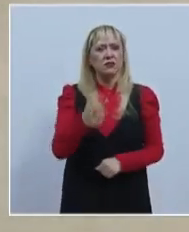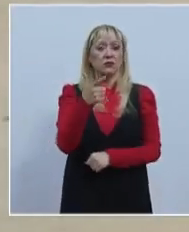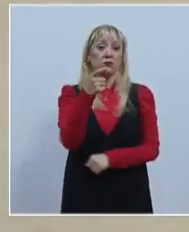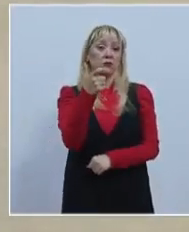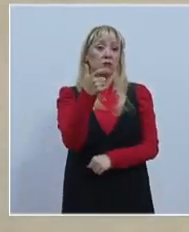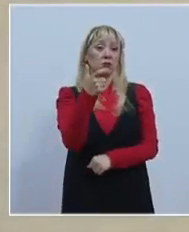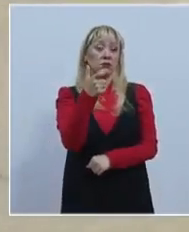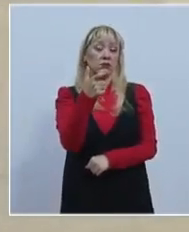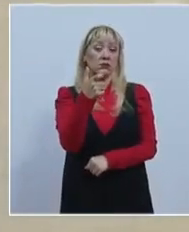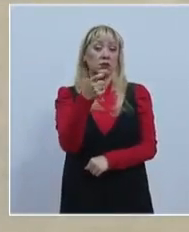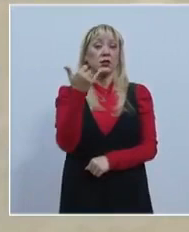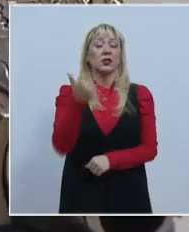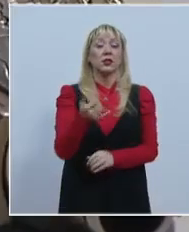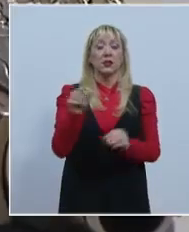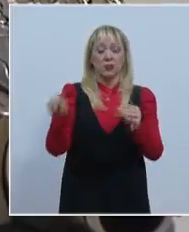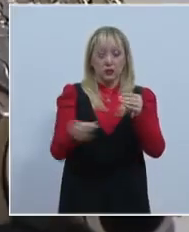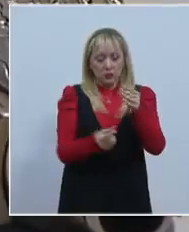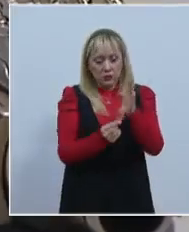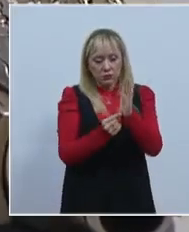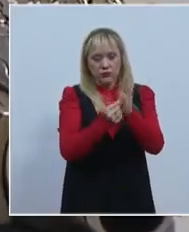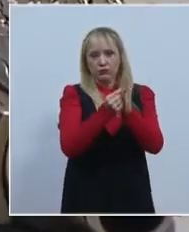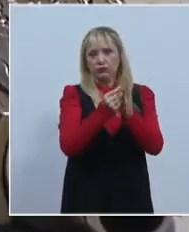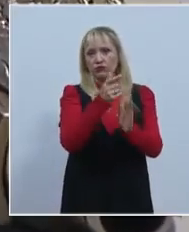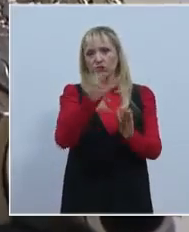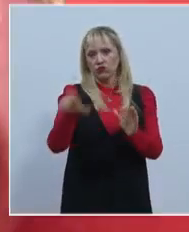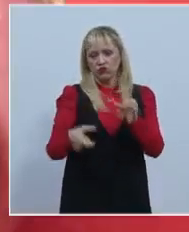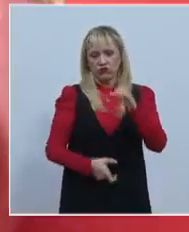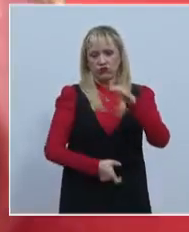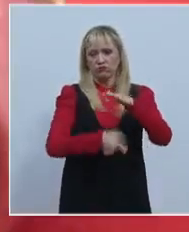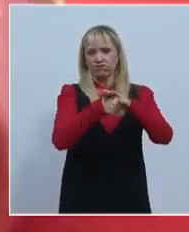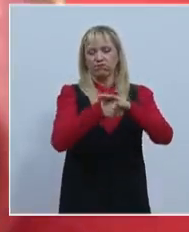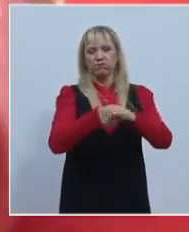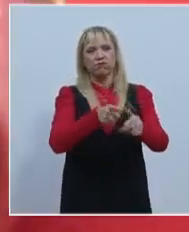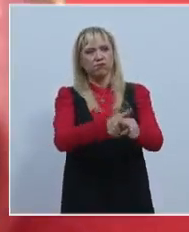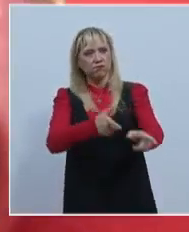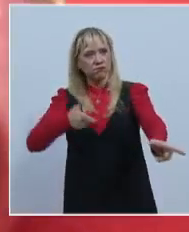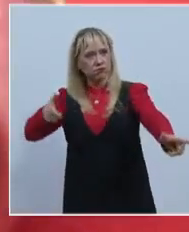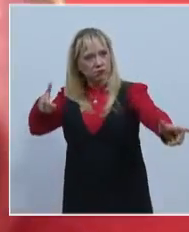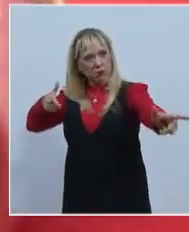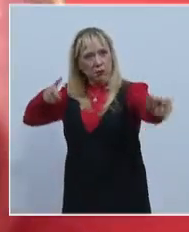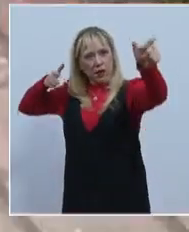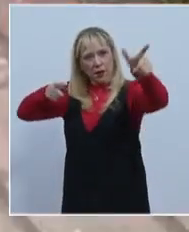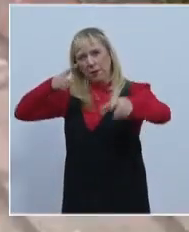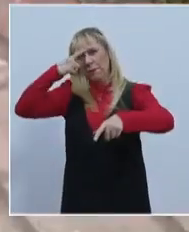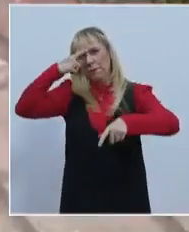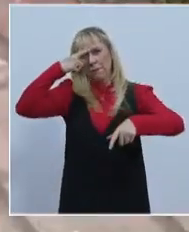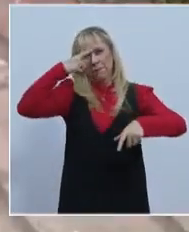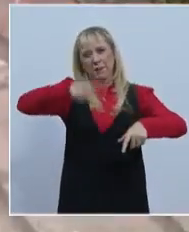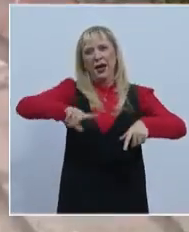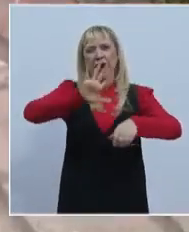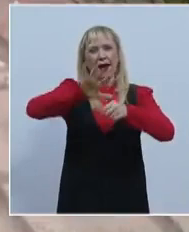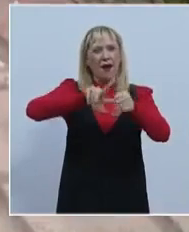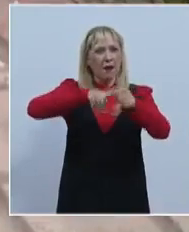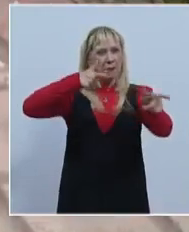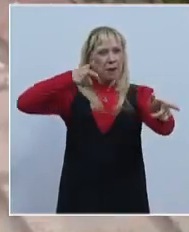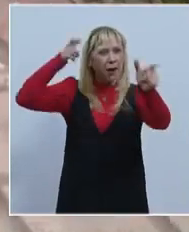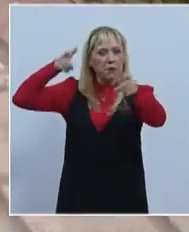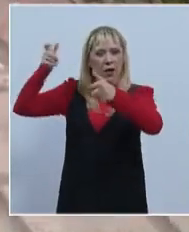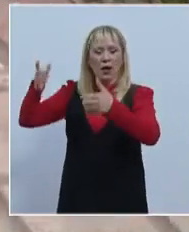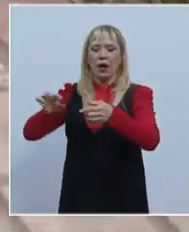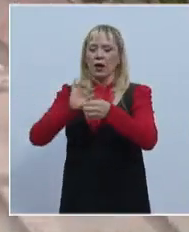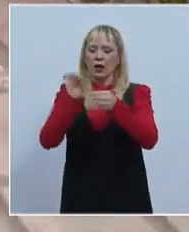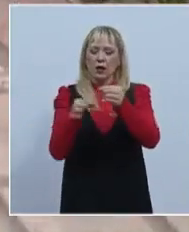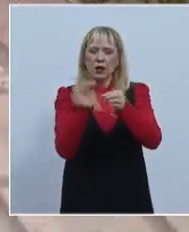de fuego y municiones, la compra de cartuchos deportivos y el transporte de armamento, municiones, explosivos